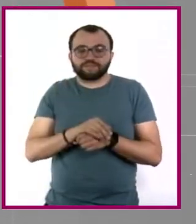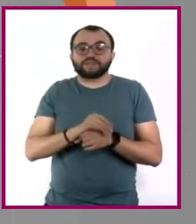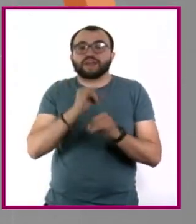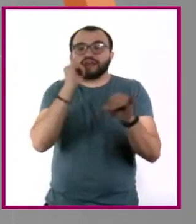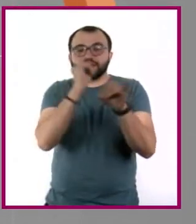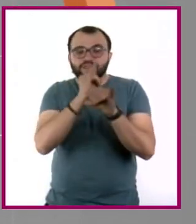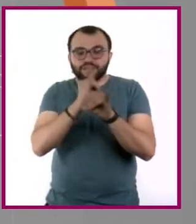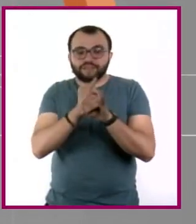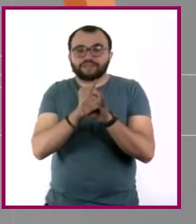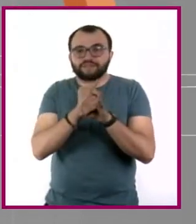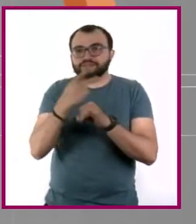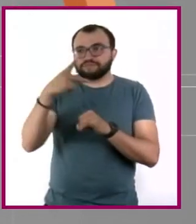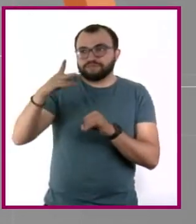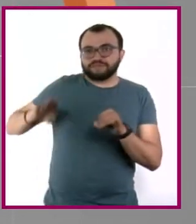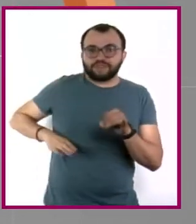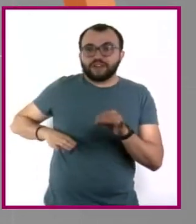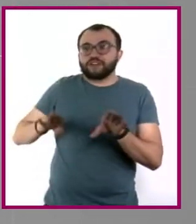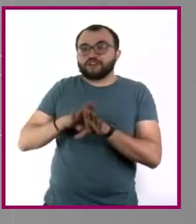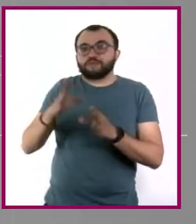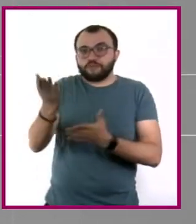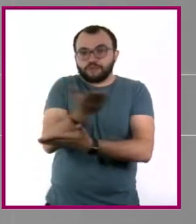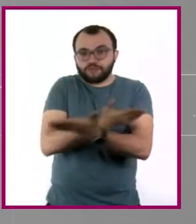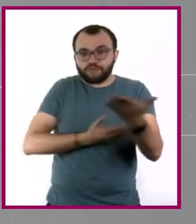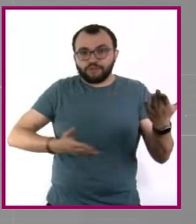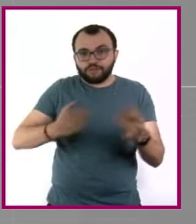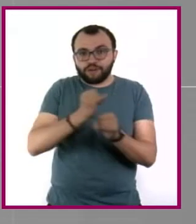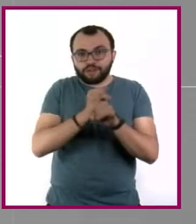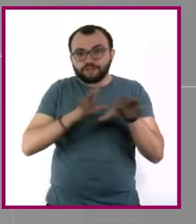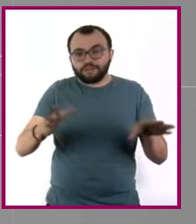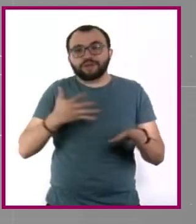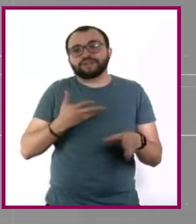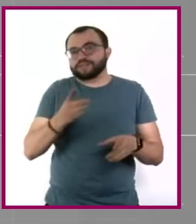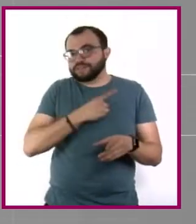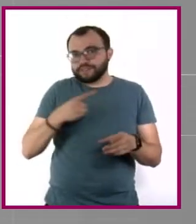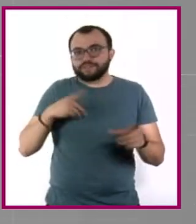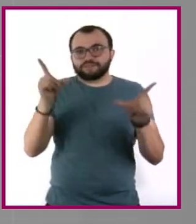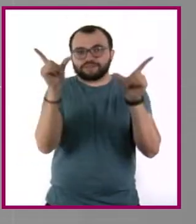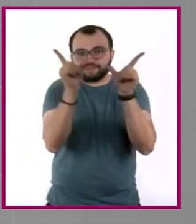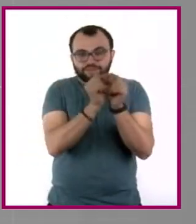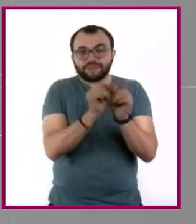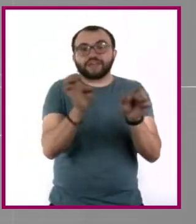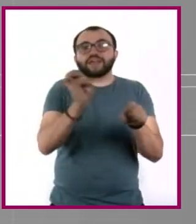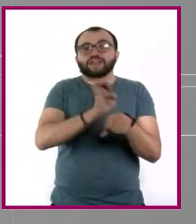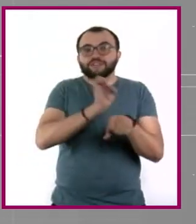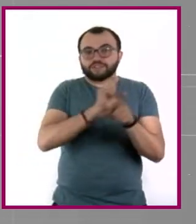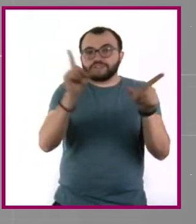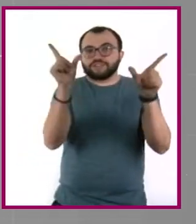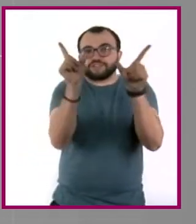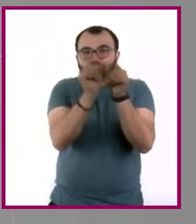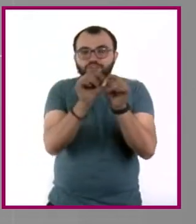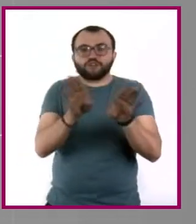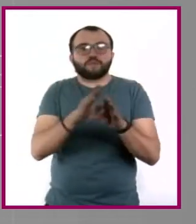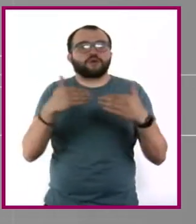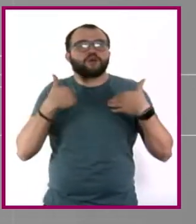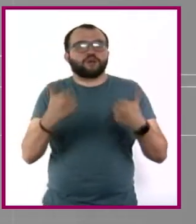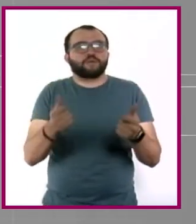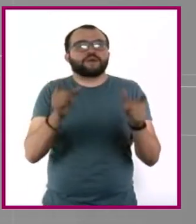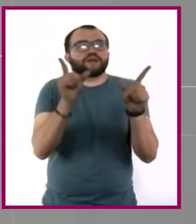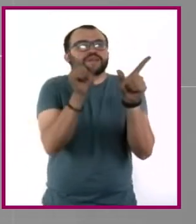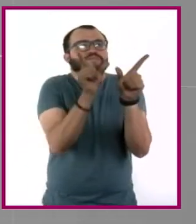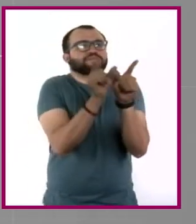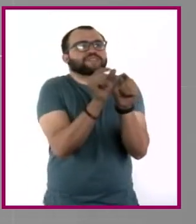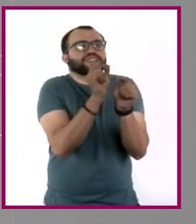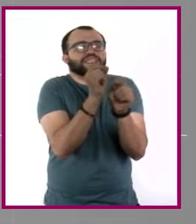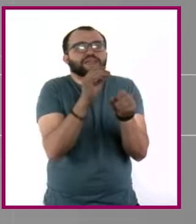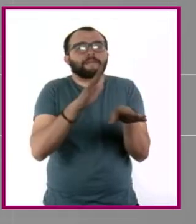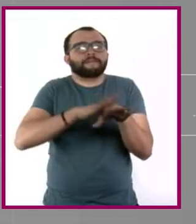que la información que se comparte esté resumida. Entonces, un resumen lo podemos comprender como el ejercicio de sintetizar las ideas principales de un